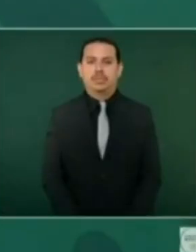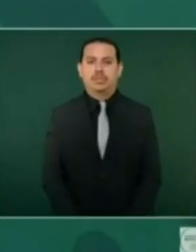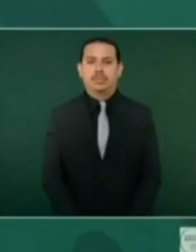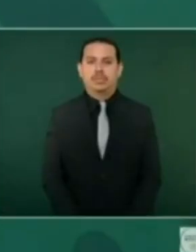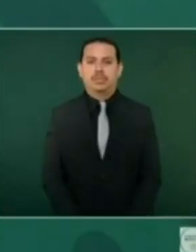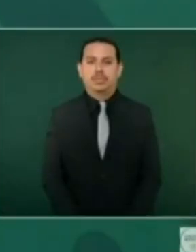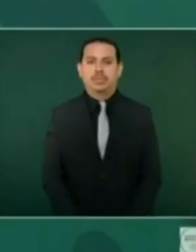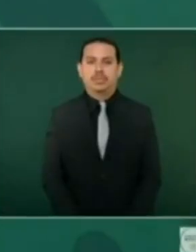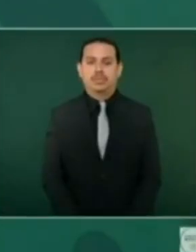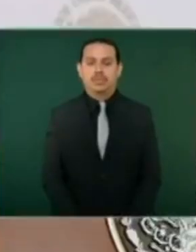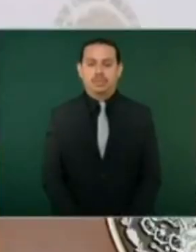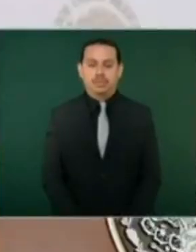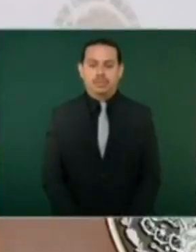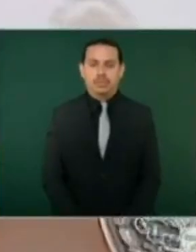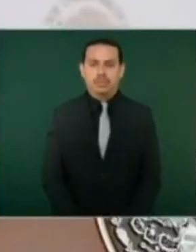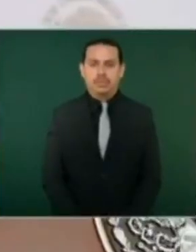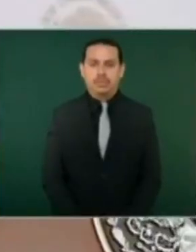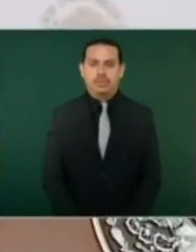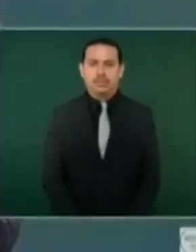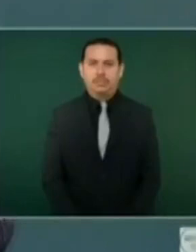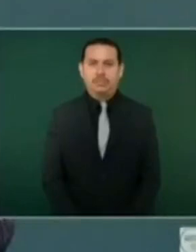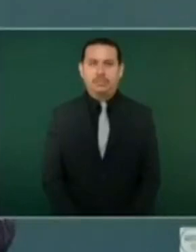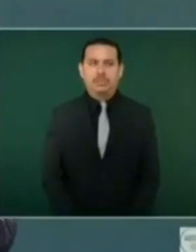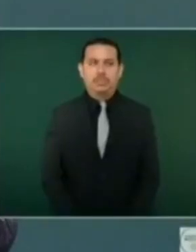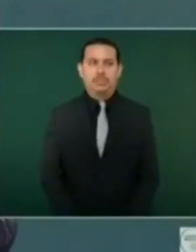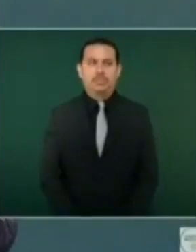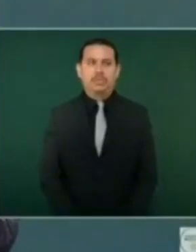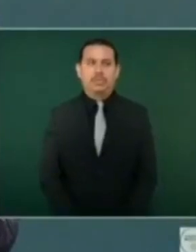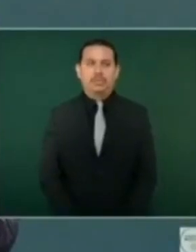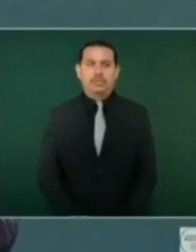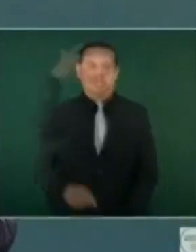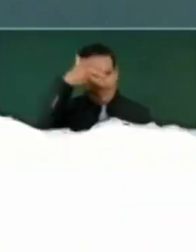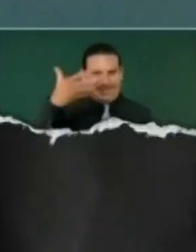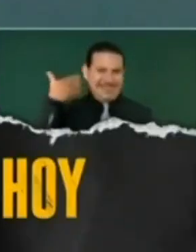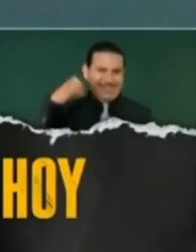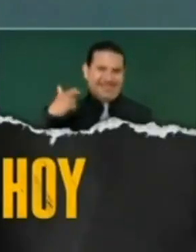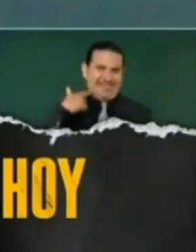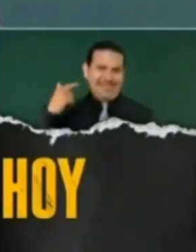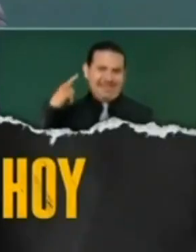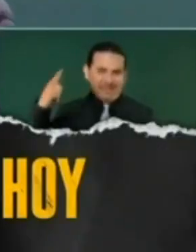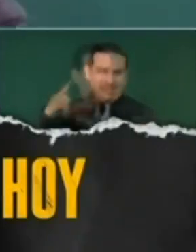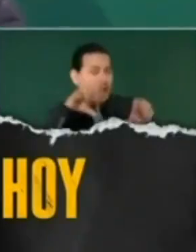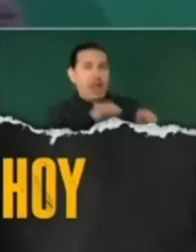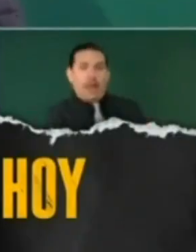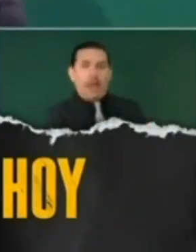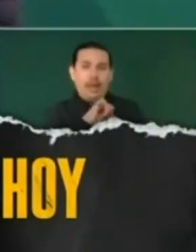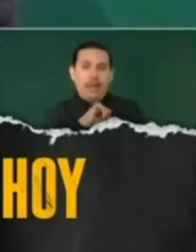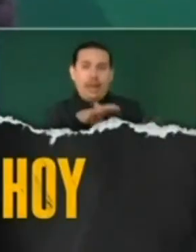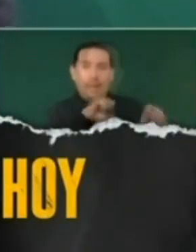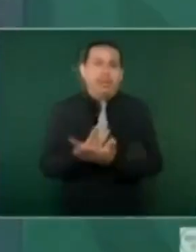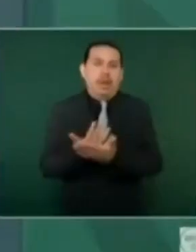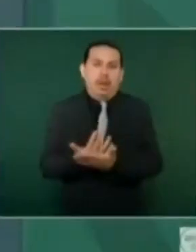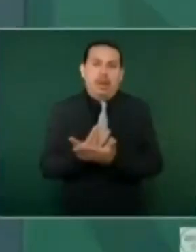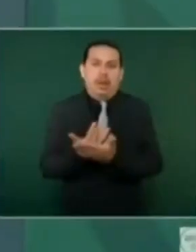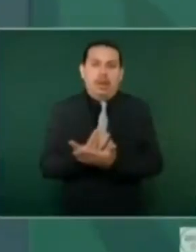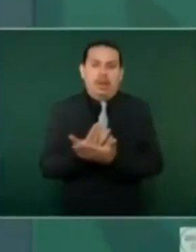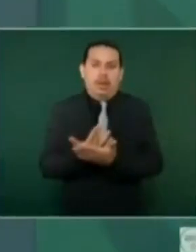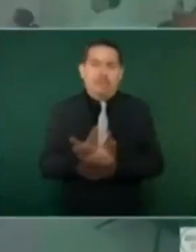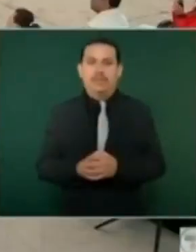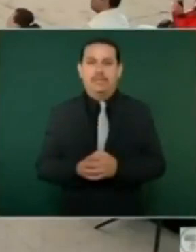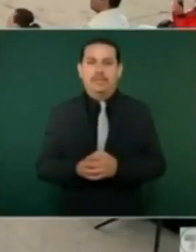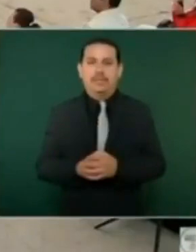Está declarando el presidente Trump, expresidente Trump, que lo van a detener, creo que hoy,